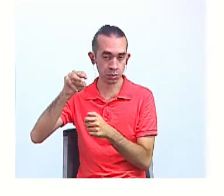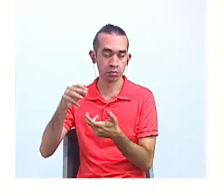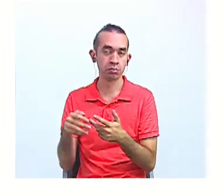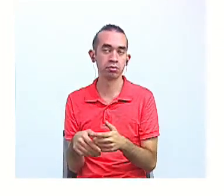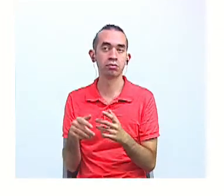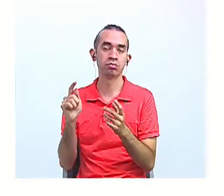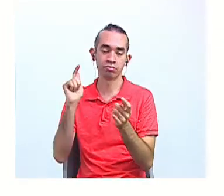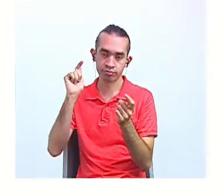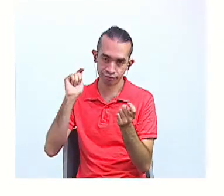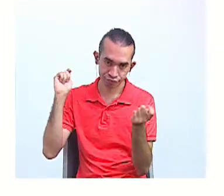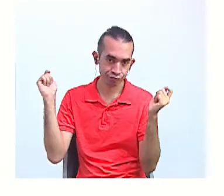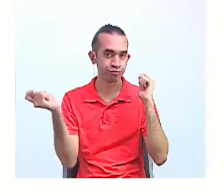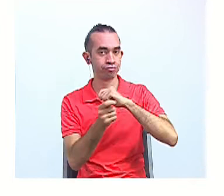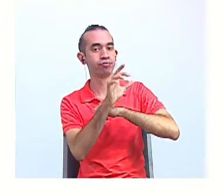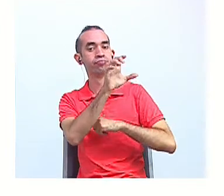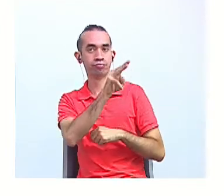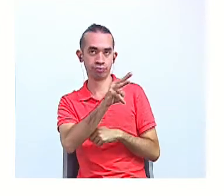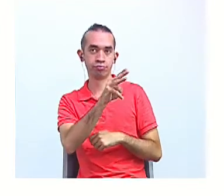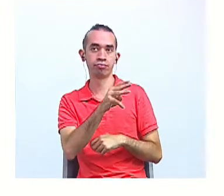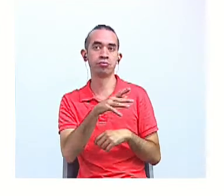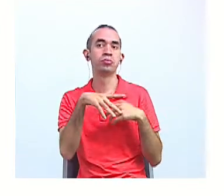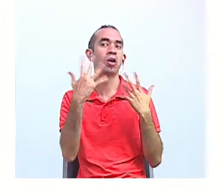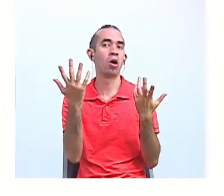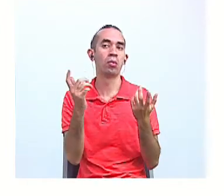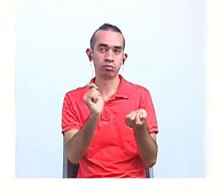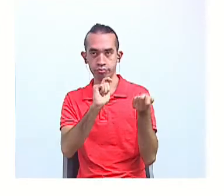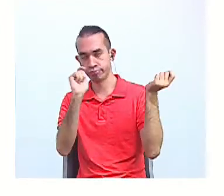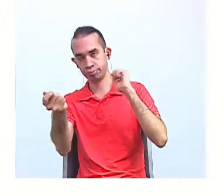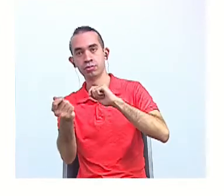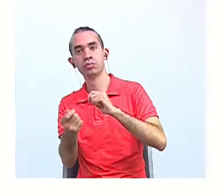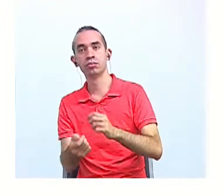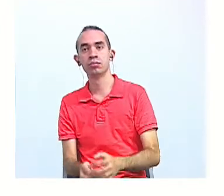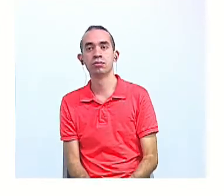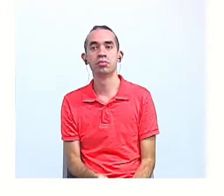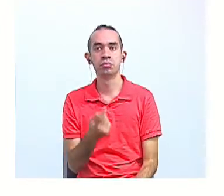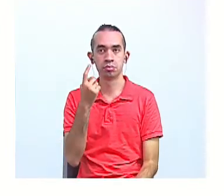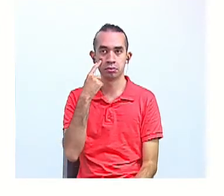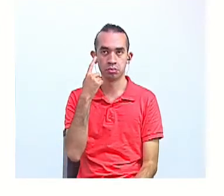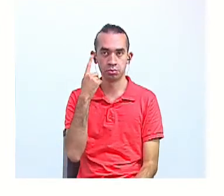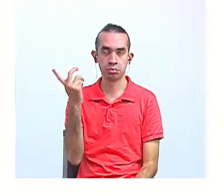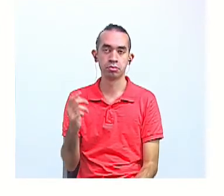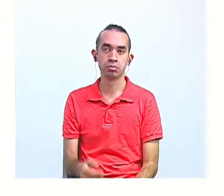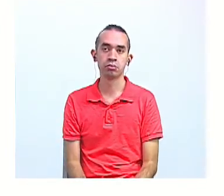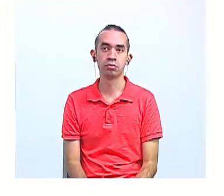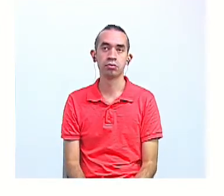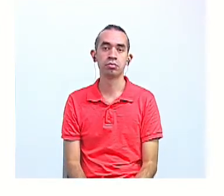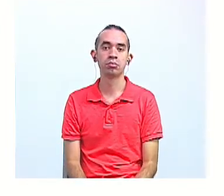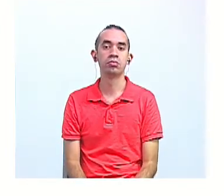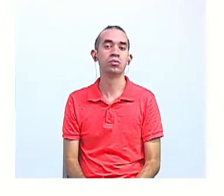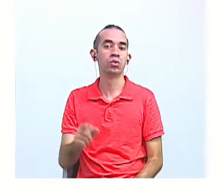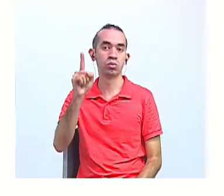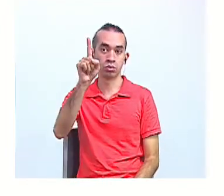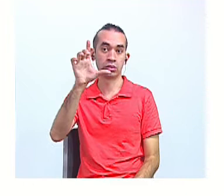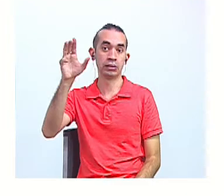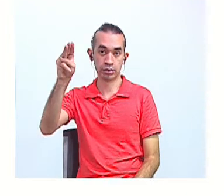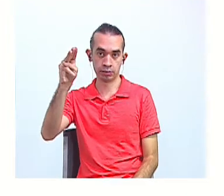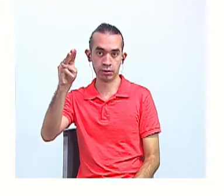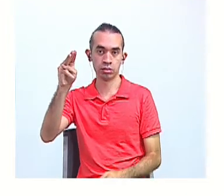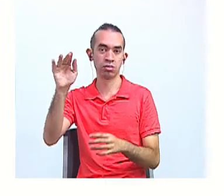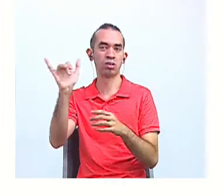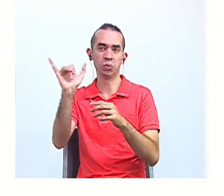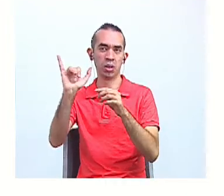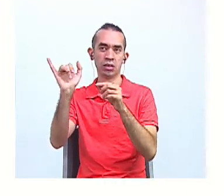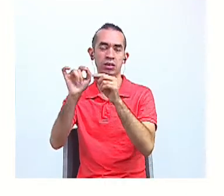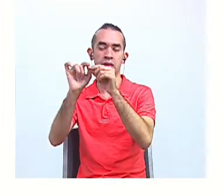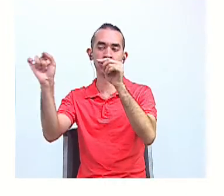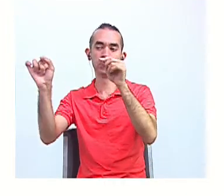necesitamos pasarlo a centímetros con el siguiente factor de conversión. Veamos, dice que 1 centímetro es